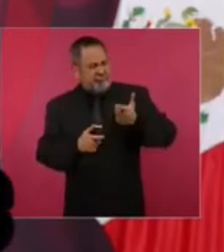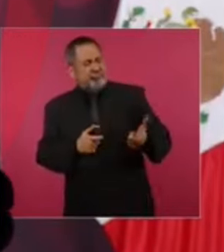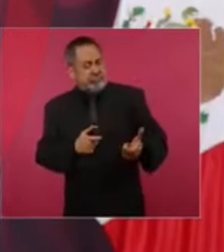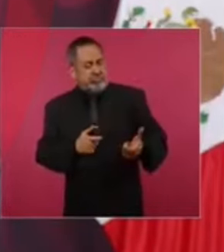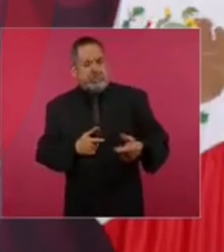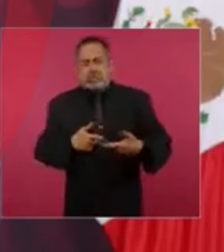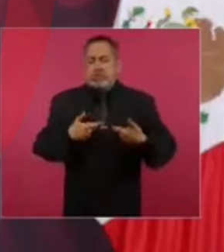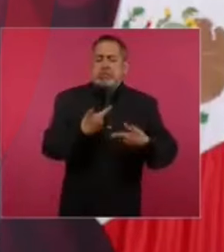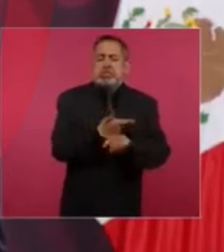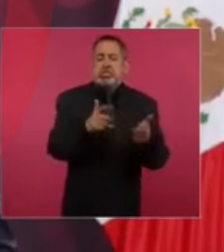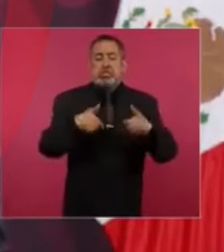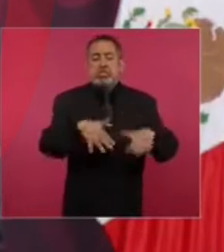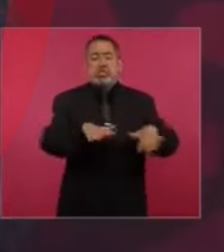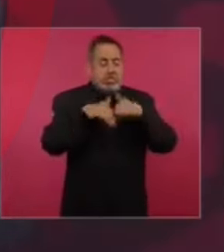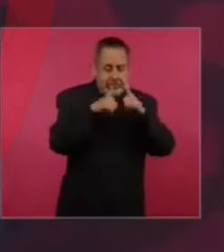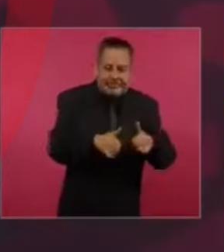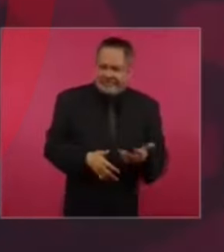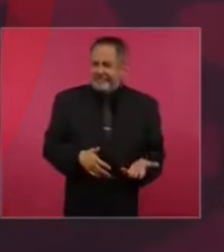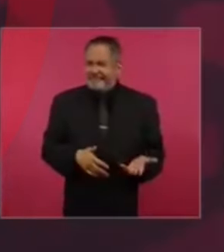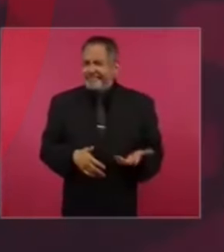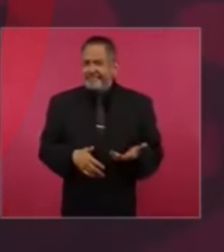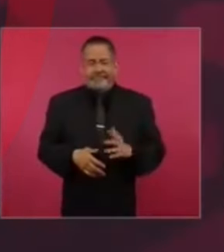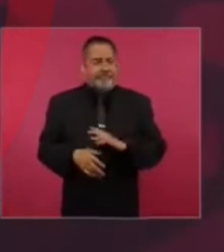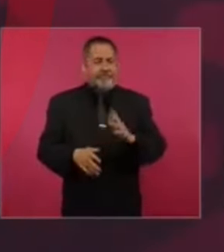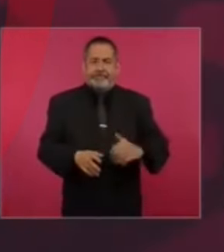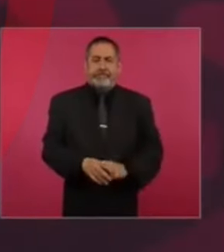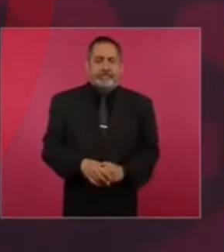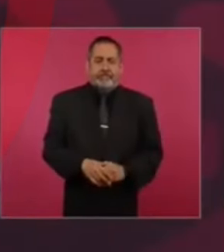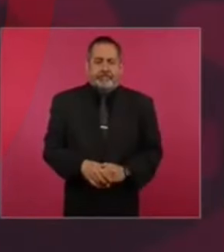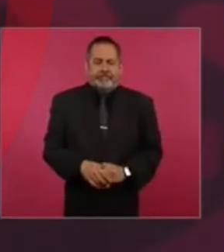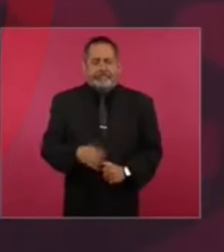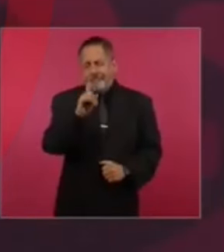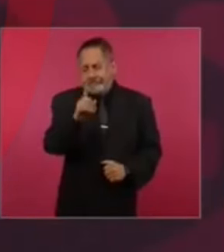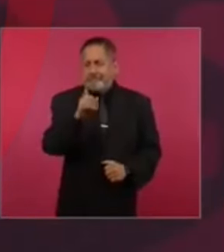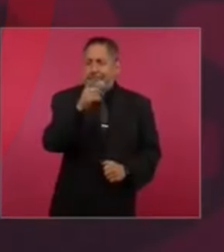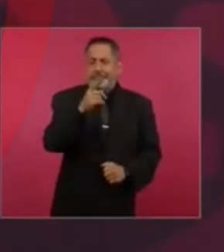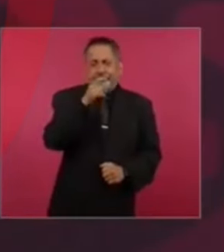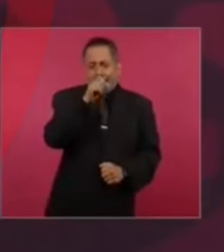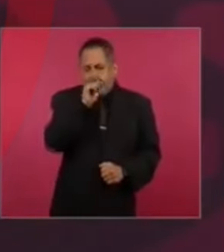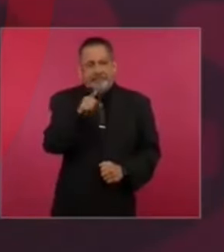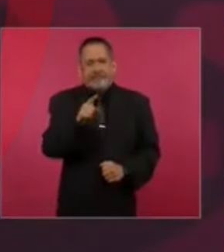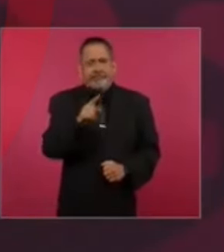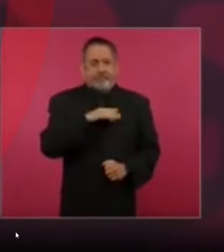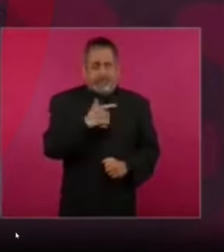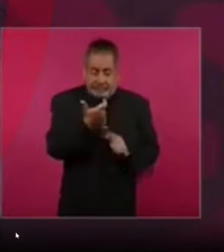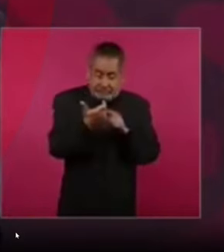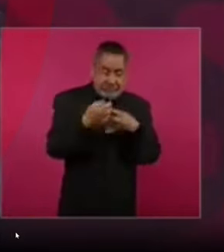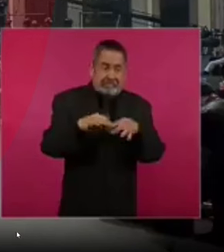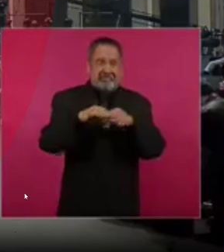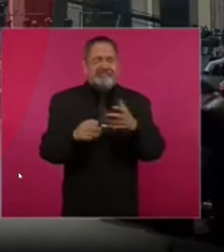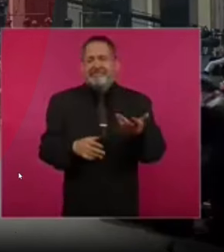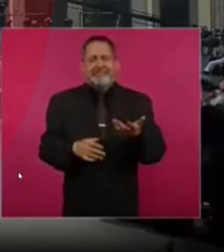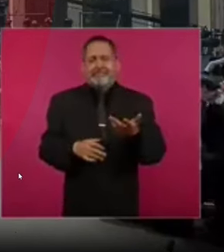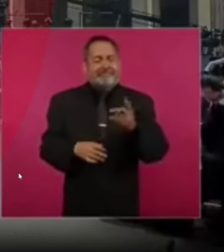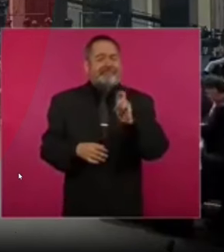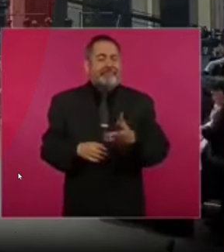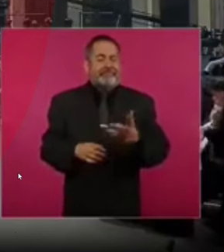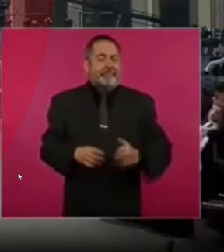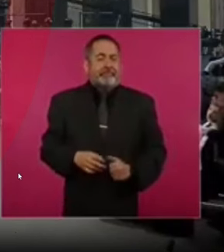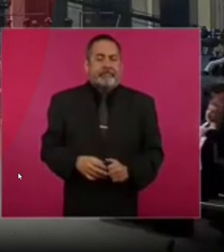buenas relaciones espas no solo es lo material es que hay eh